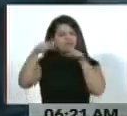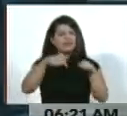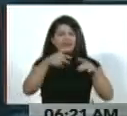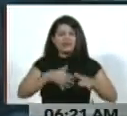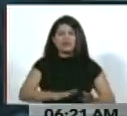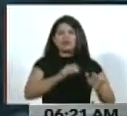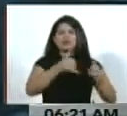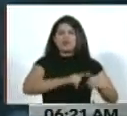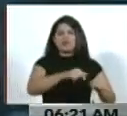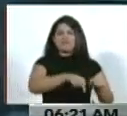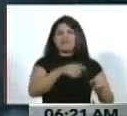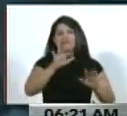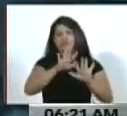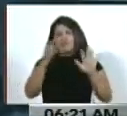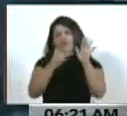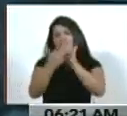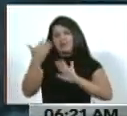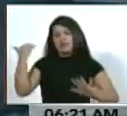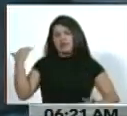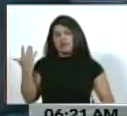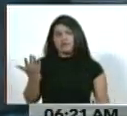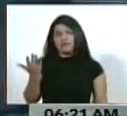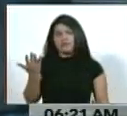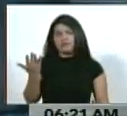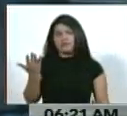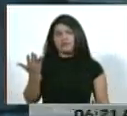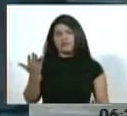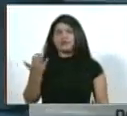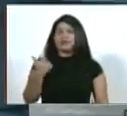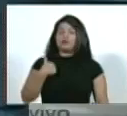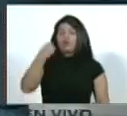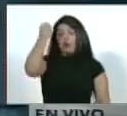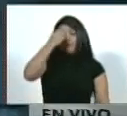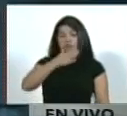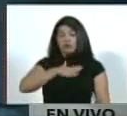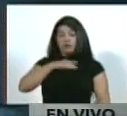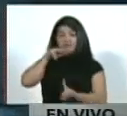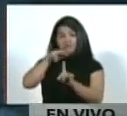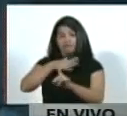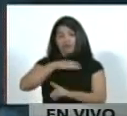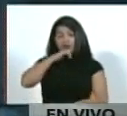19 de abril tampoco es, a mi manera de ver la historia,